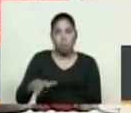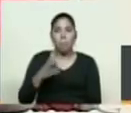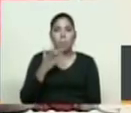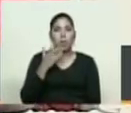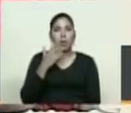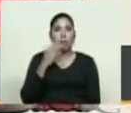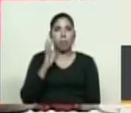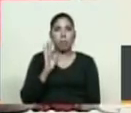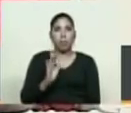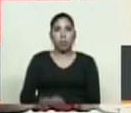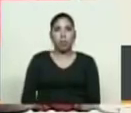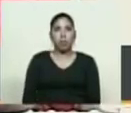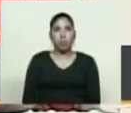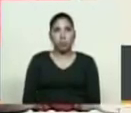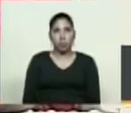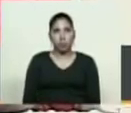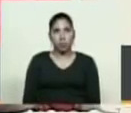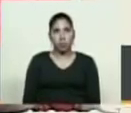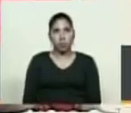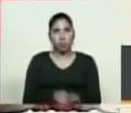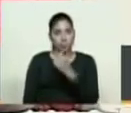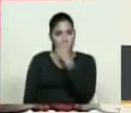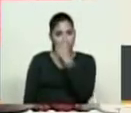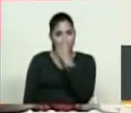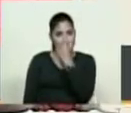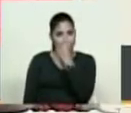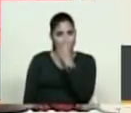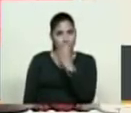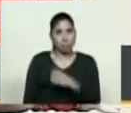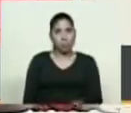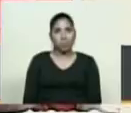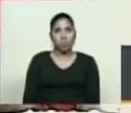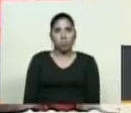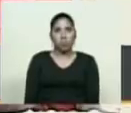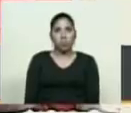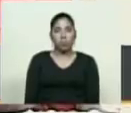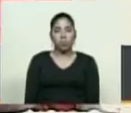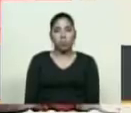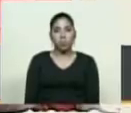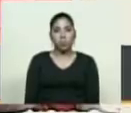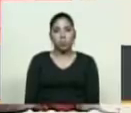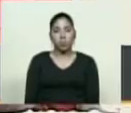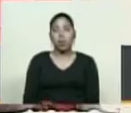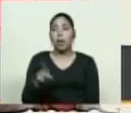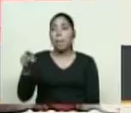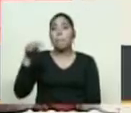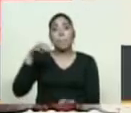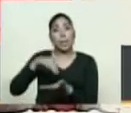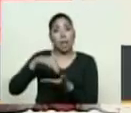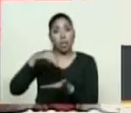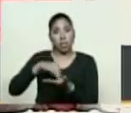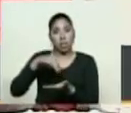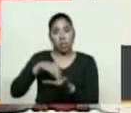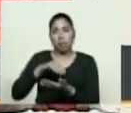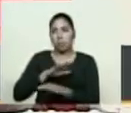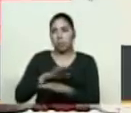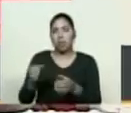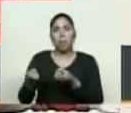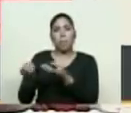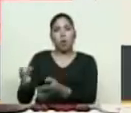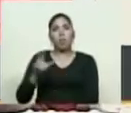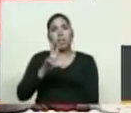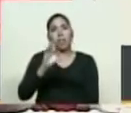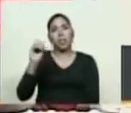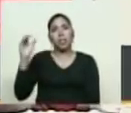por ejemplo, estos son cifras absolutas, ¿no? Pero imagínate tú que ya en Miranda se han entregado más de